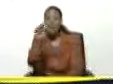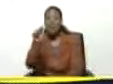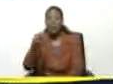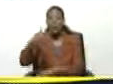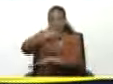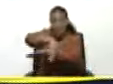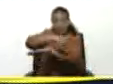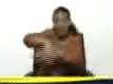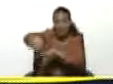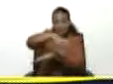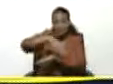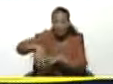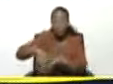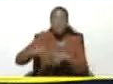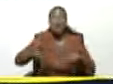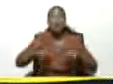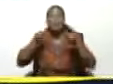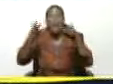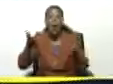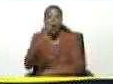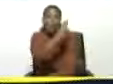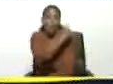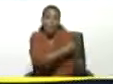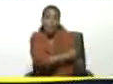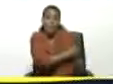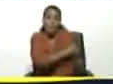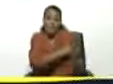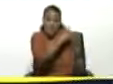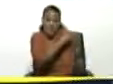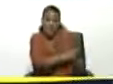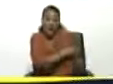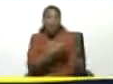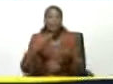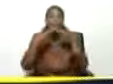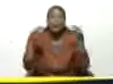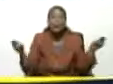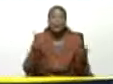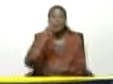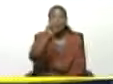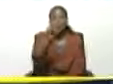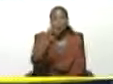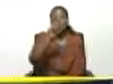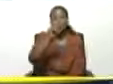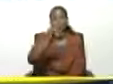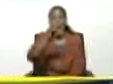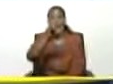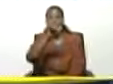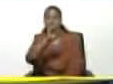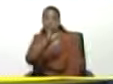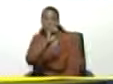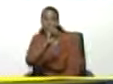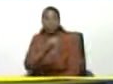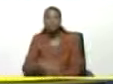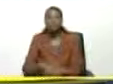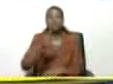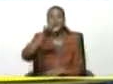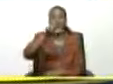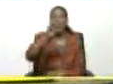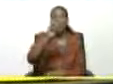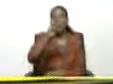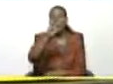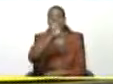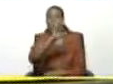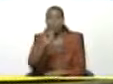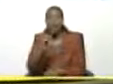la Florida para entregar el hospital Tulio López Ramírez